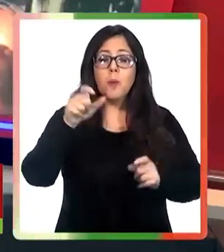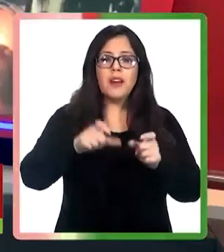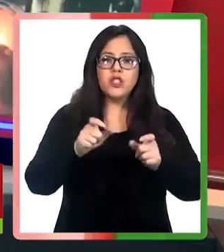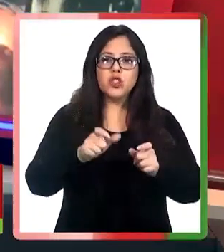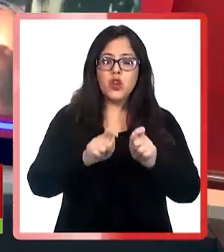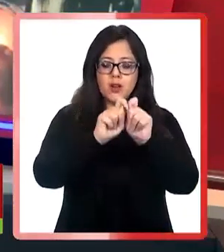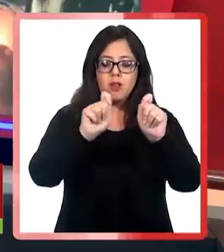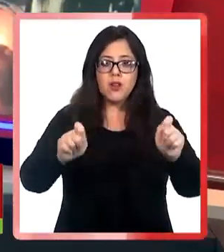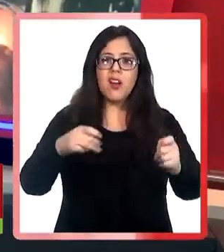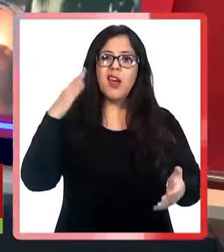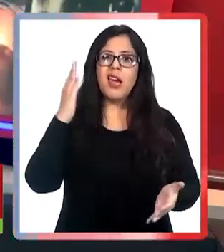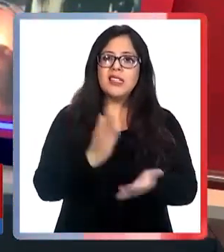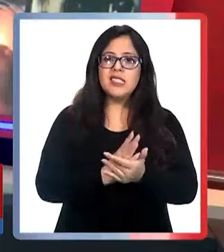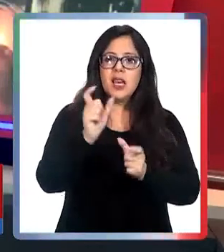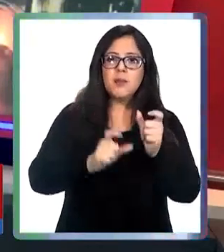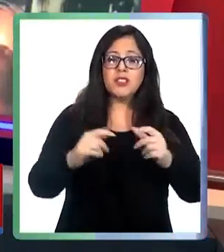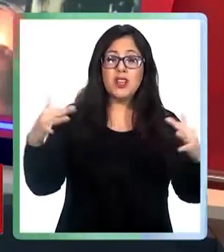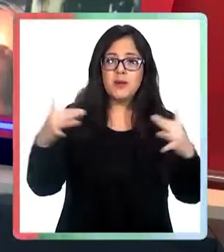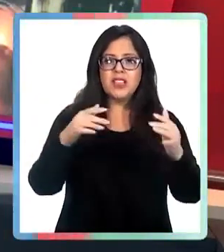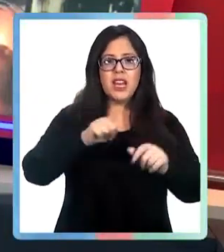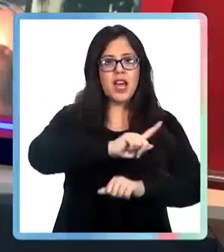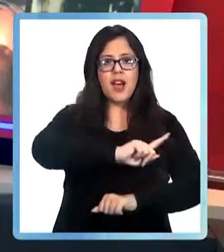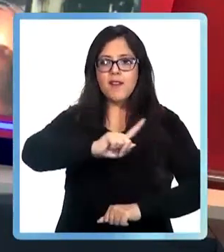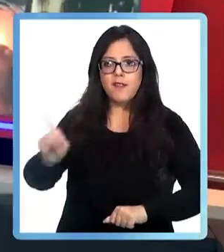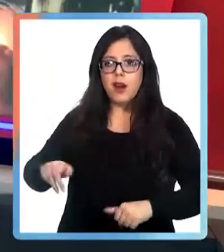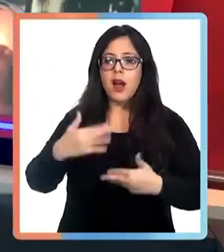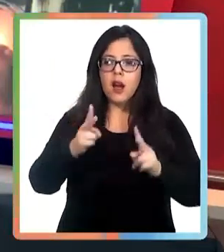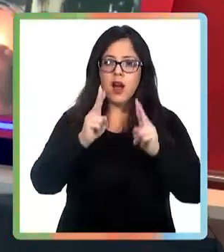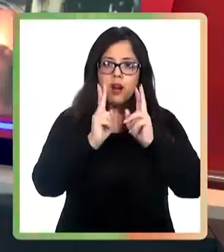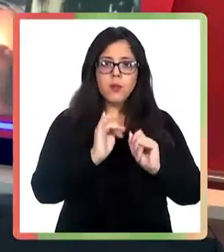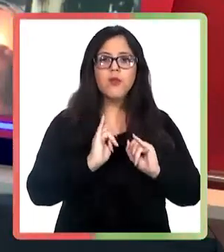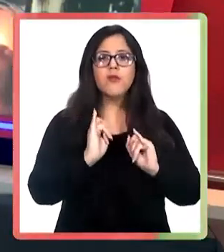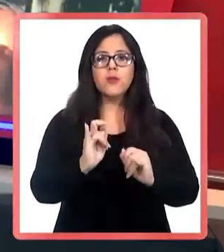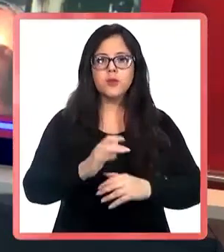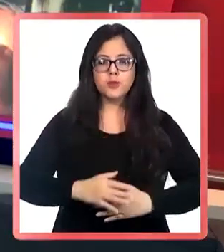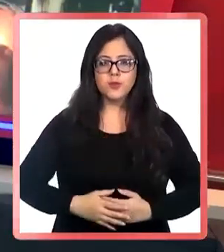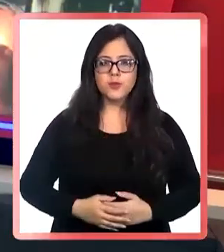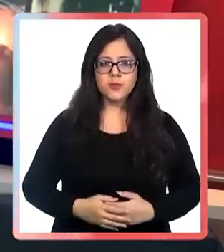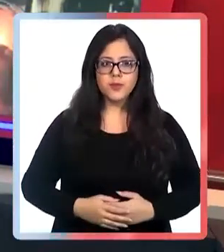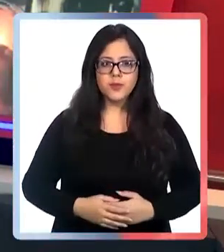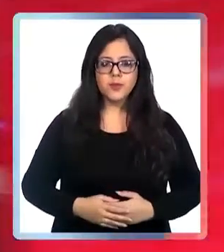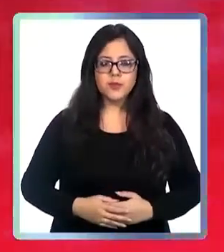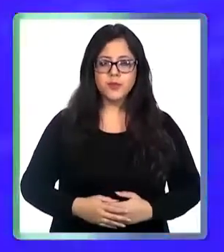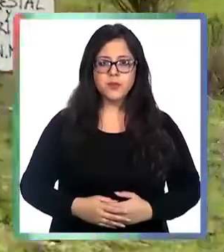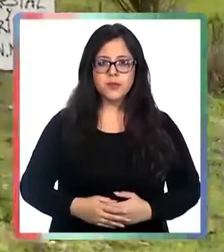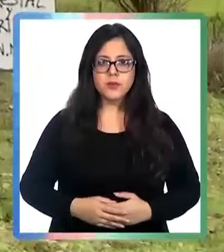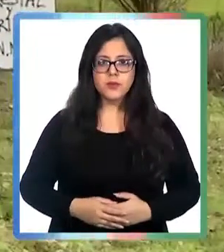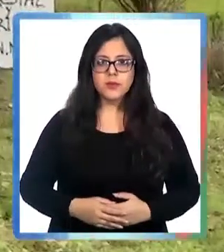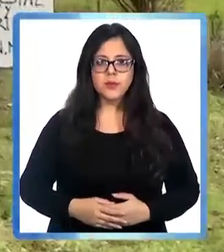que exige la salida de los militares de la zona. Universidad Autónoma Televisión con esta nota.